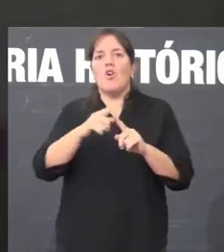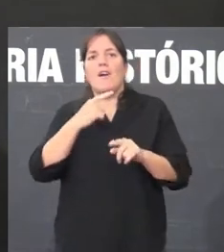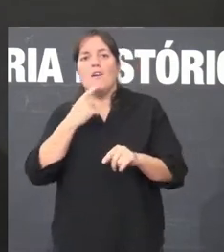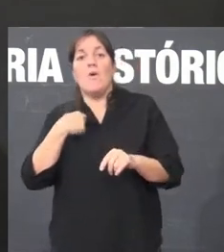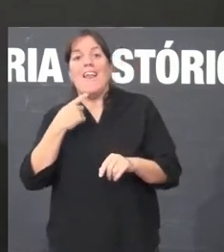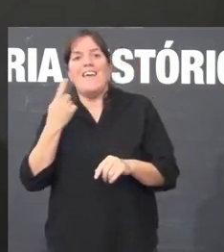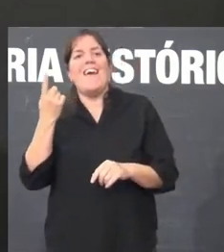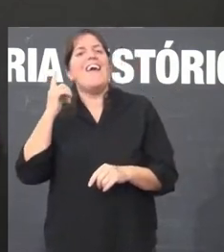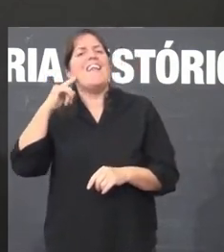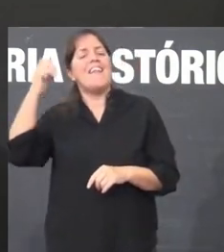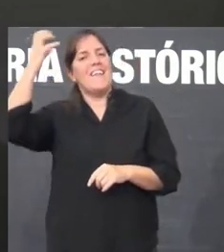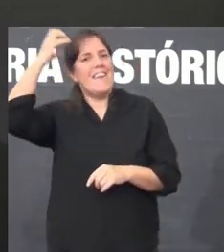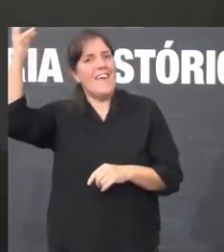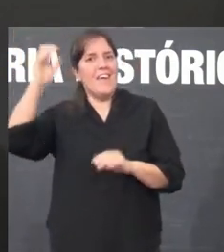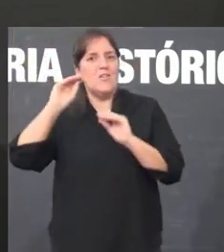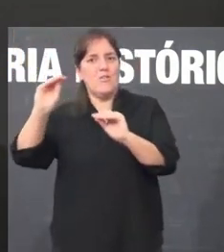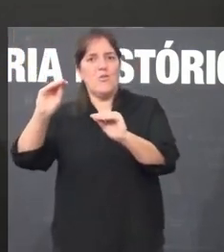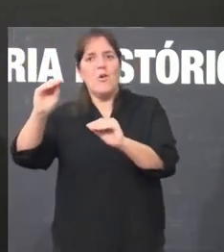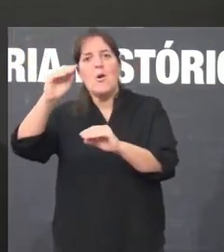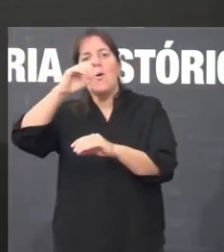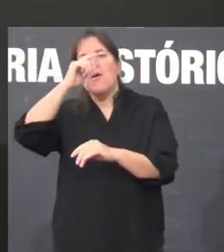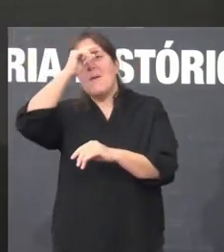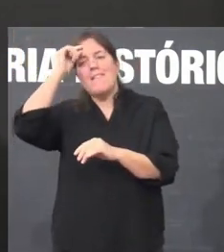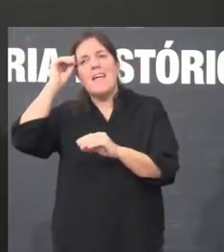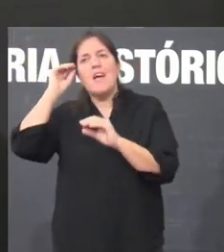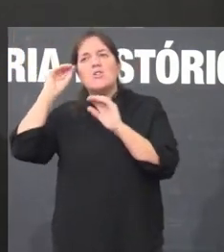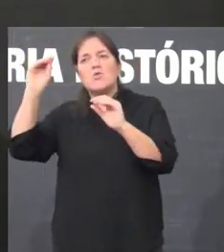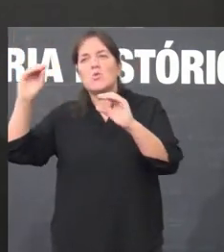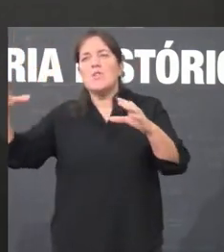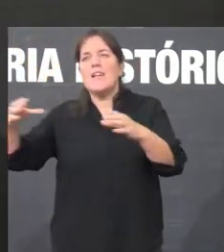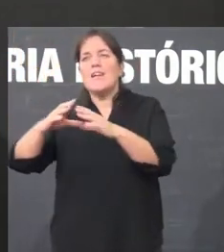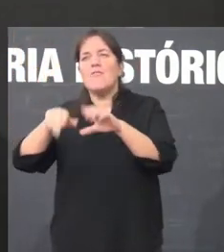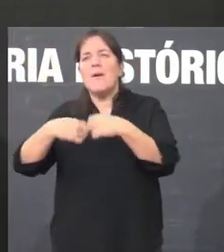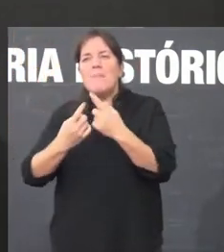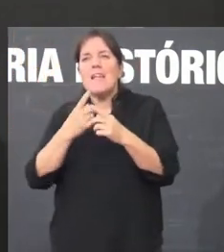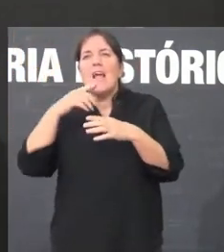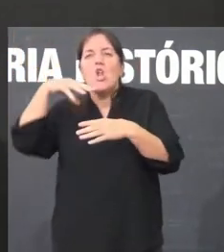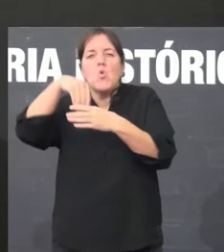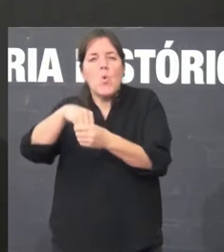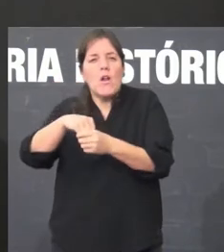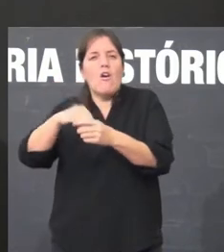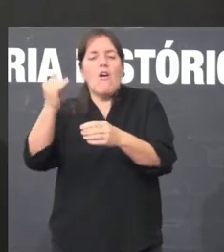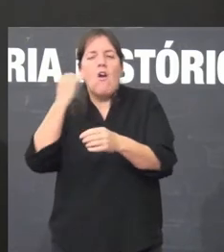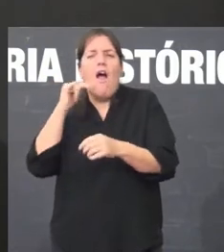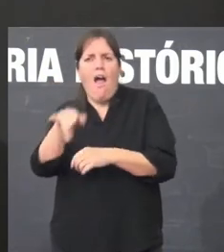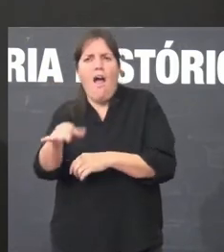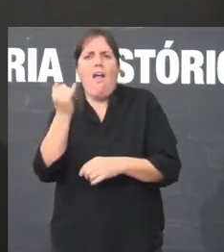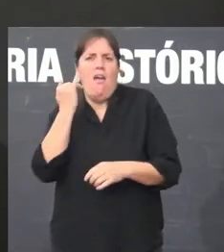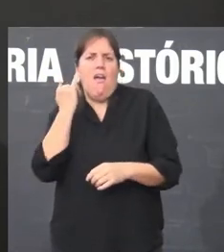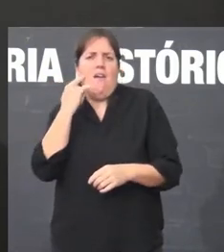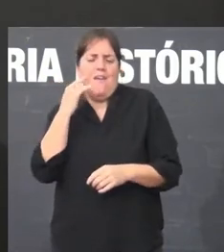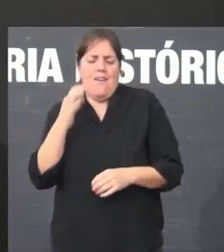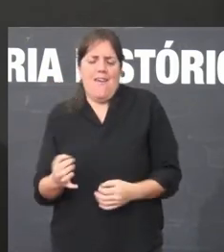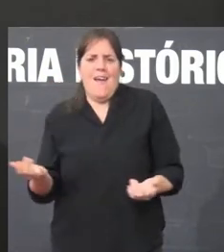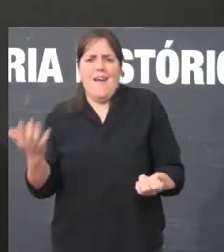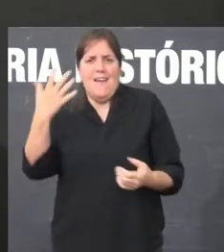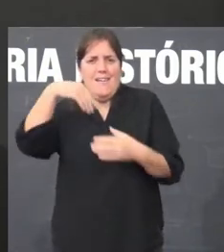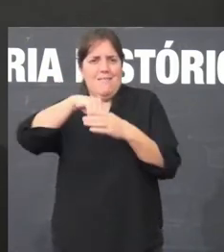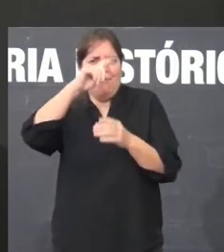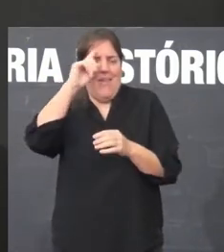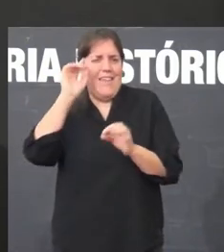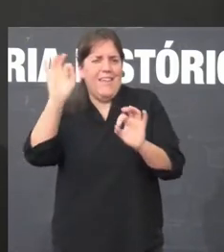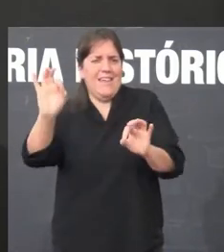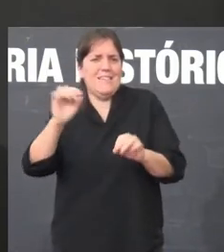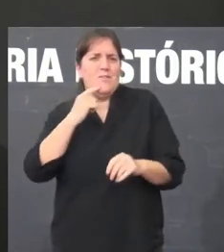la mentalidad, las familias, el núcleo, el... ¿Existe eso? Claro que existe. Cuando vas ahí lo ves y lo